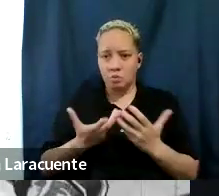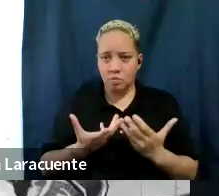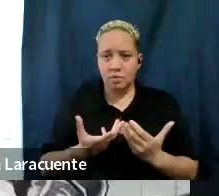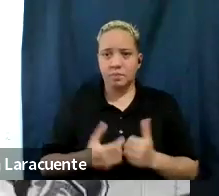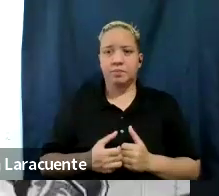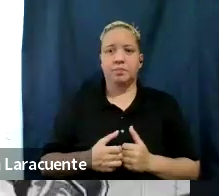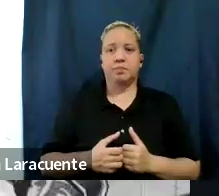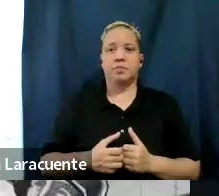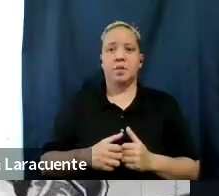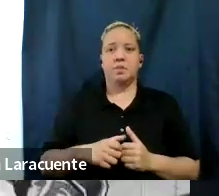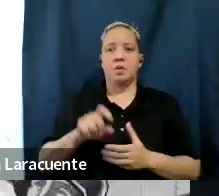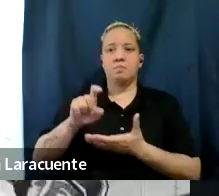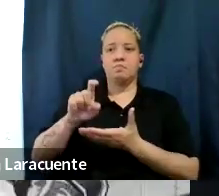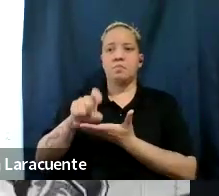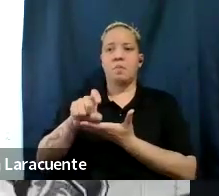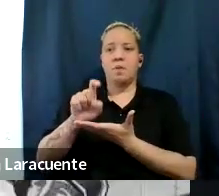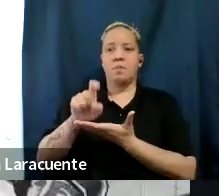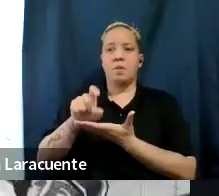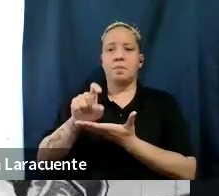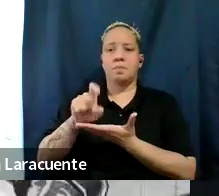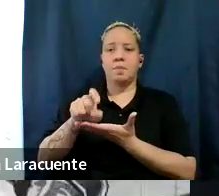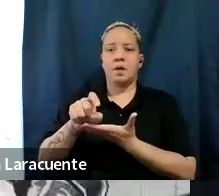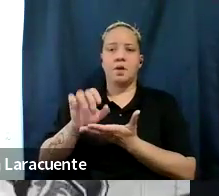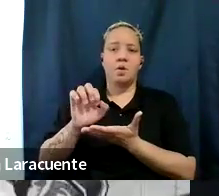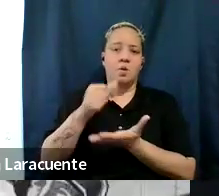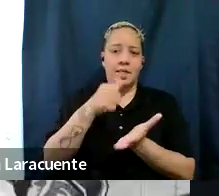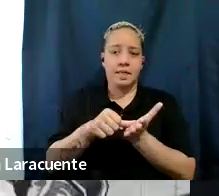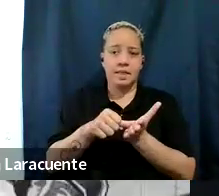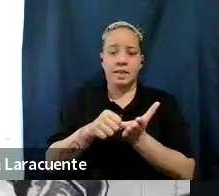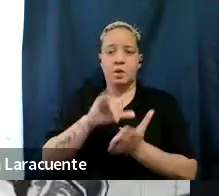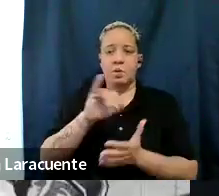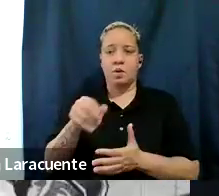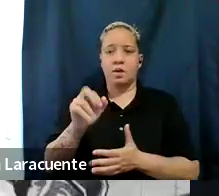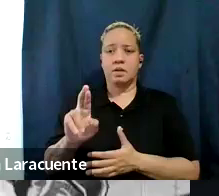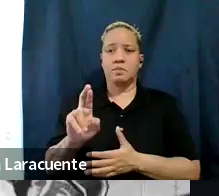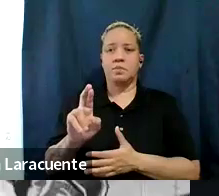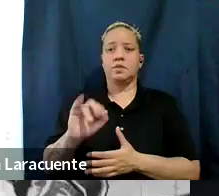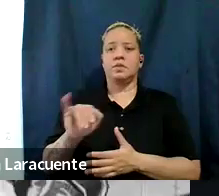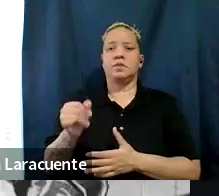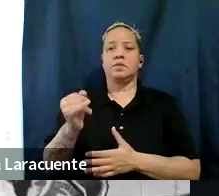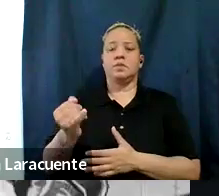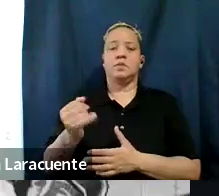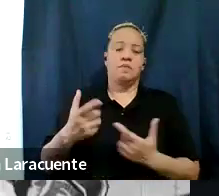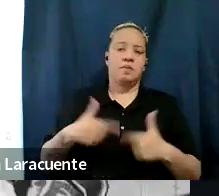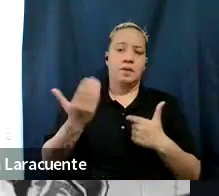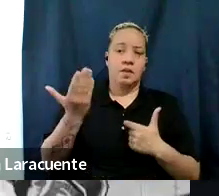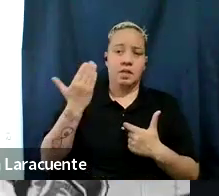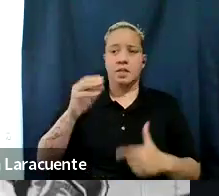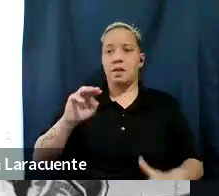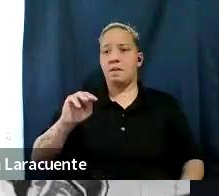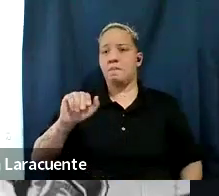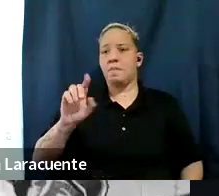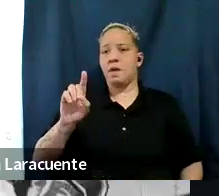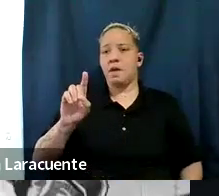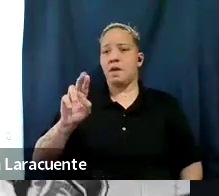vía telegráfica o vía postal con Juan Ramón Jiménez, que vivía entonces, como he dicho, en Madrid, para informarle